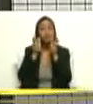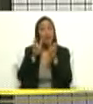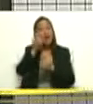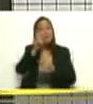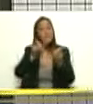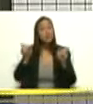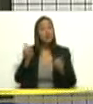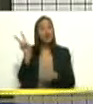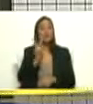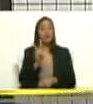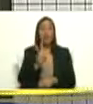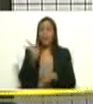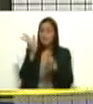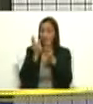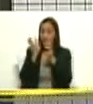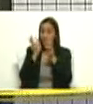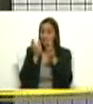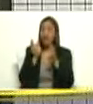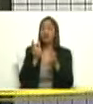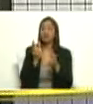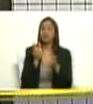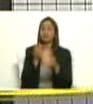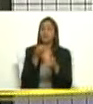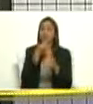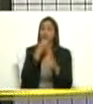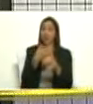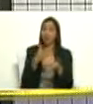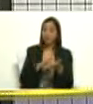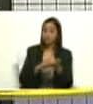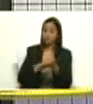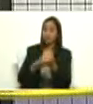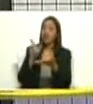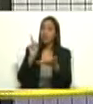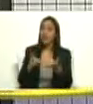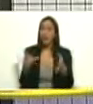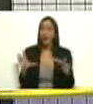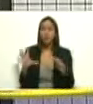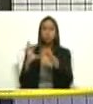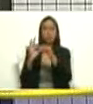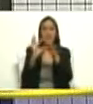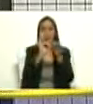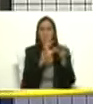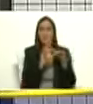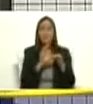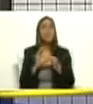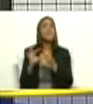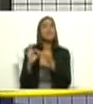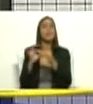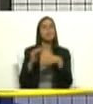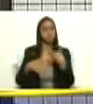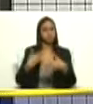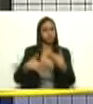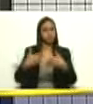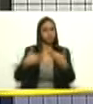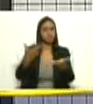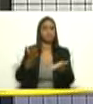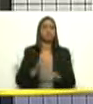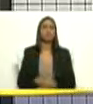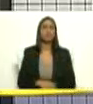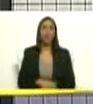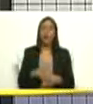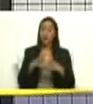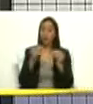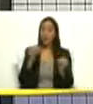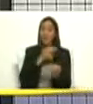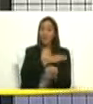con el despliegue de la las grandes misiones de Nueva Generación que van articulando y dandole un nuevo ritmo una nueva dinámica a las misiones y